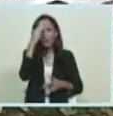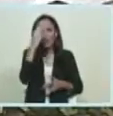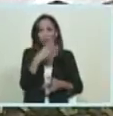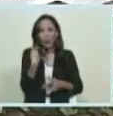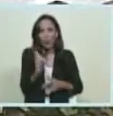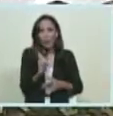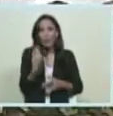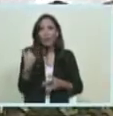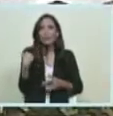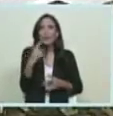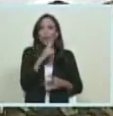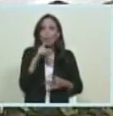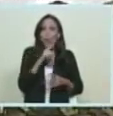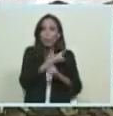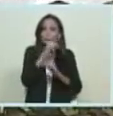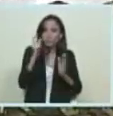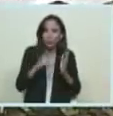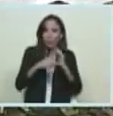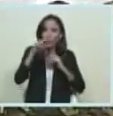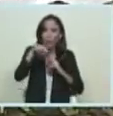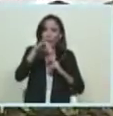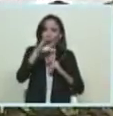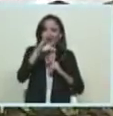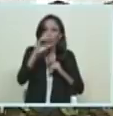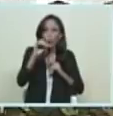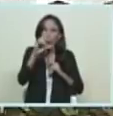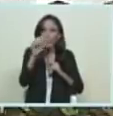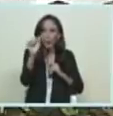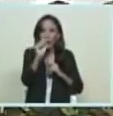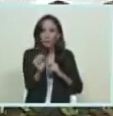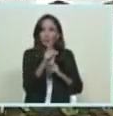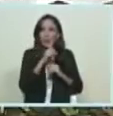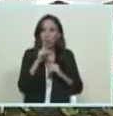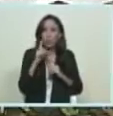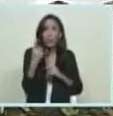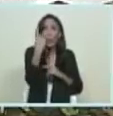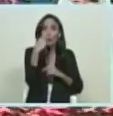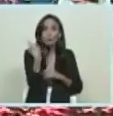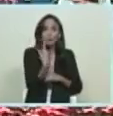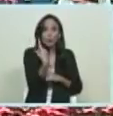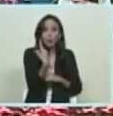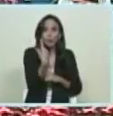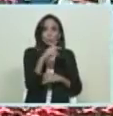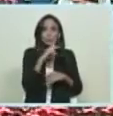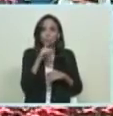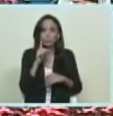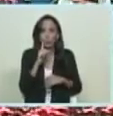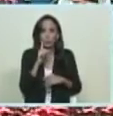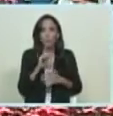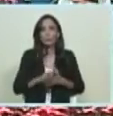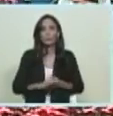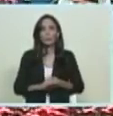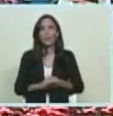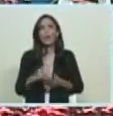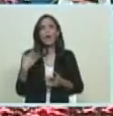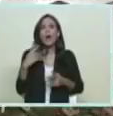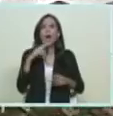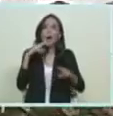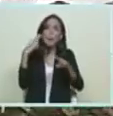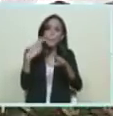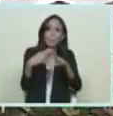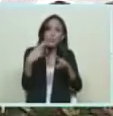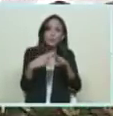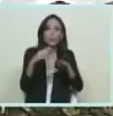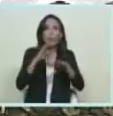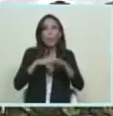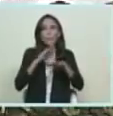yo me llamo Nicolás. Solo tengo un nombre, Nicolás. Maduro por mi padre.